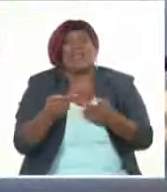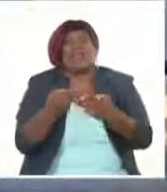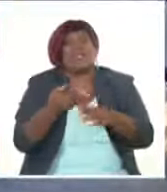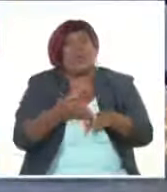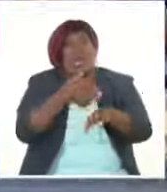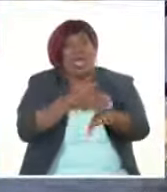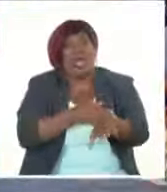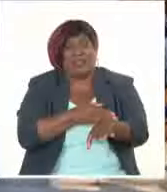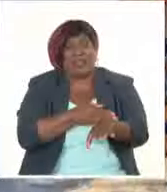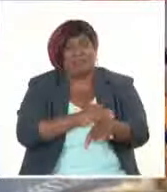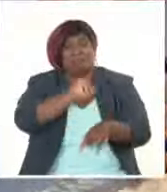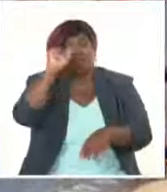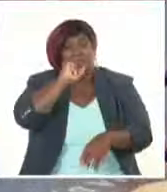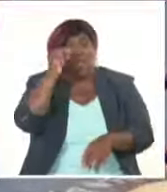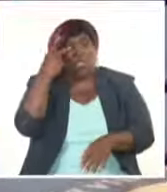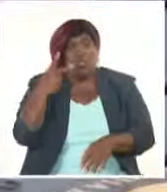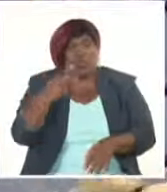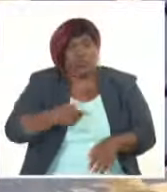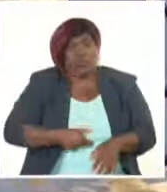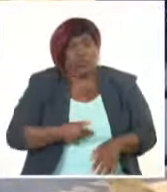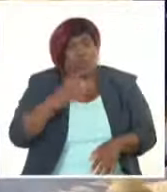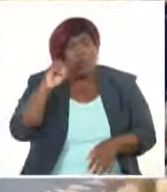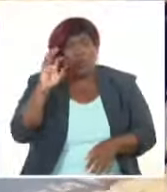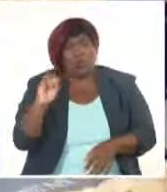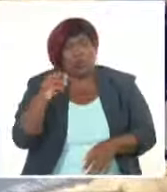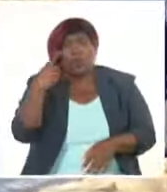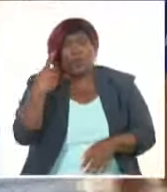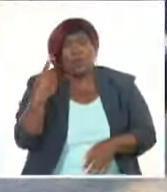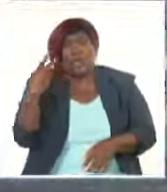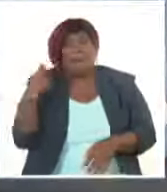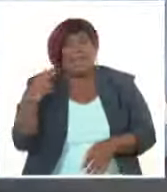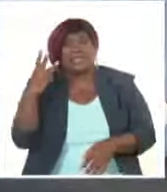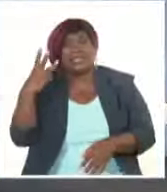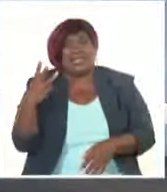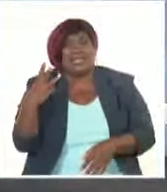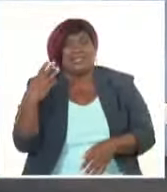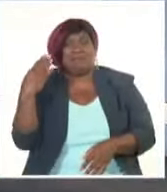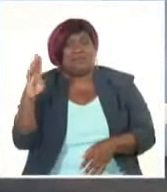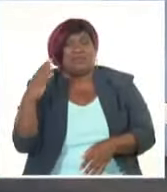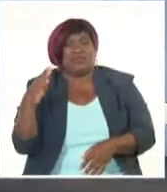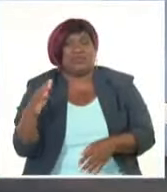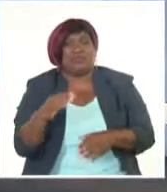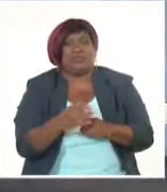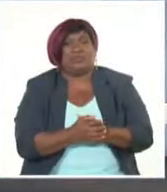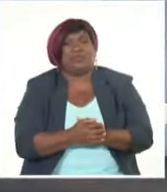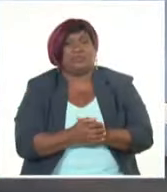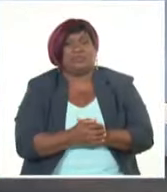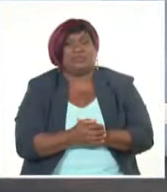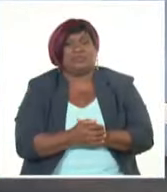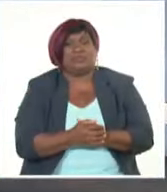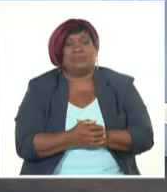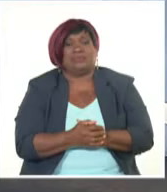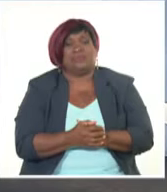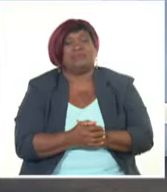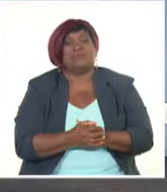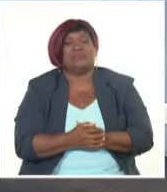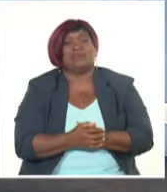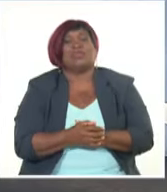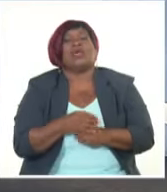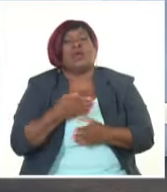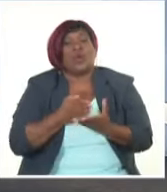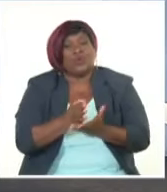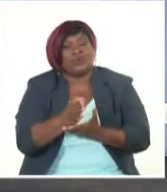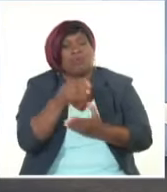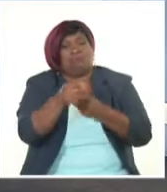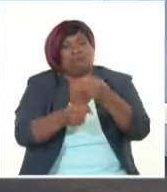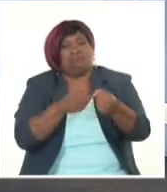2 medallas de oro, 1 de plata y 3 de bronce. Y seguimos con el deporte de los puños. Los